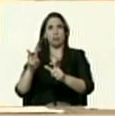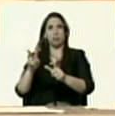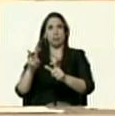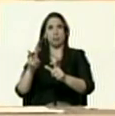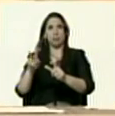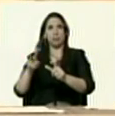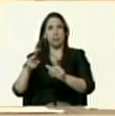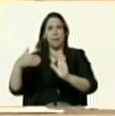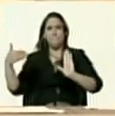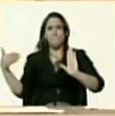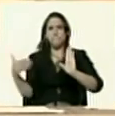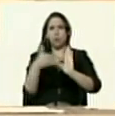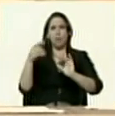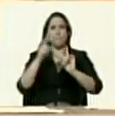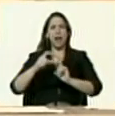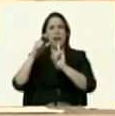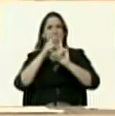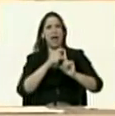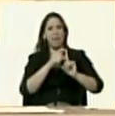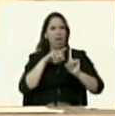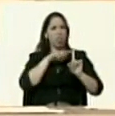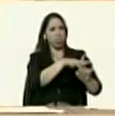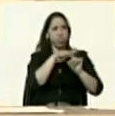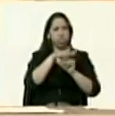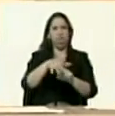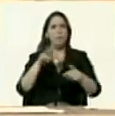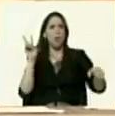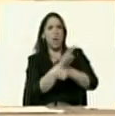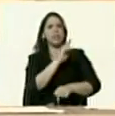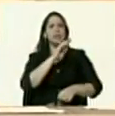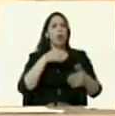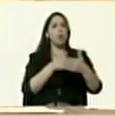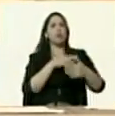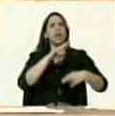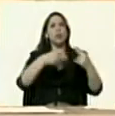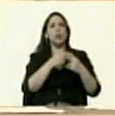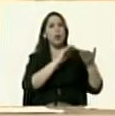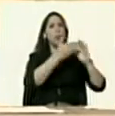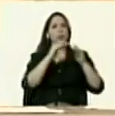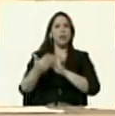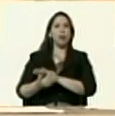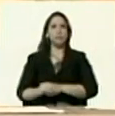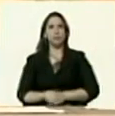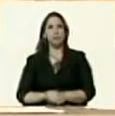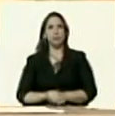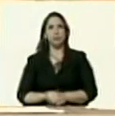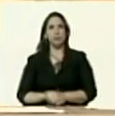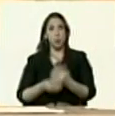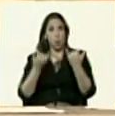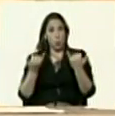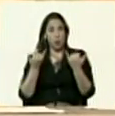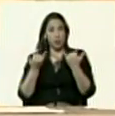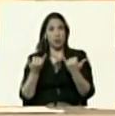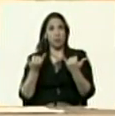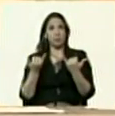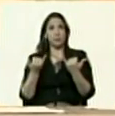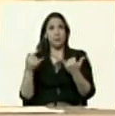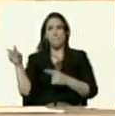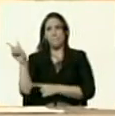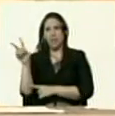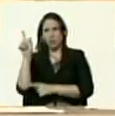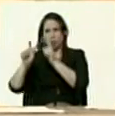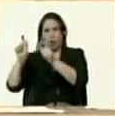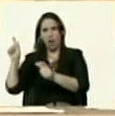levantara una palabra de xenofobia, de discriminación y de violencia contra ninguna comunidad. Recientemente, cuando unos venezolanos